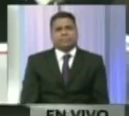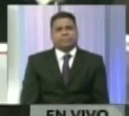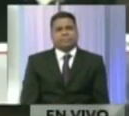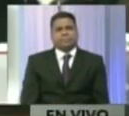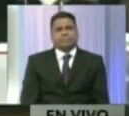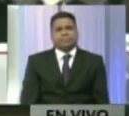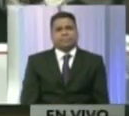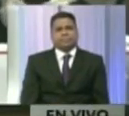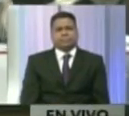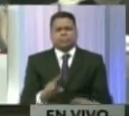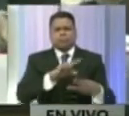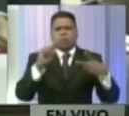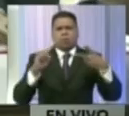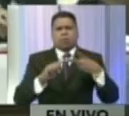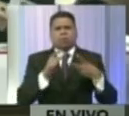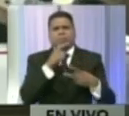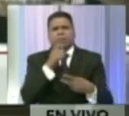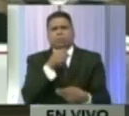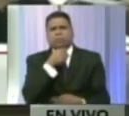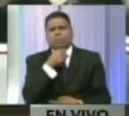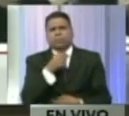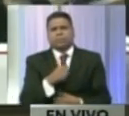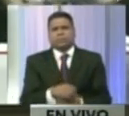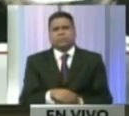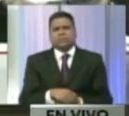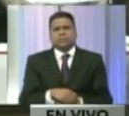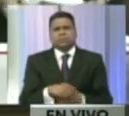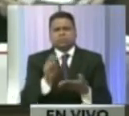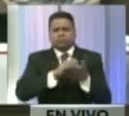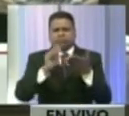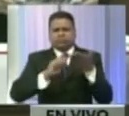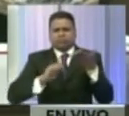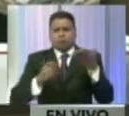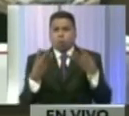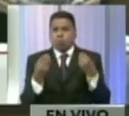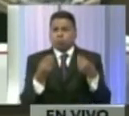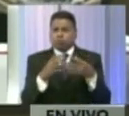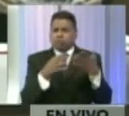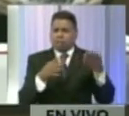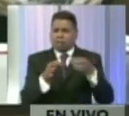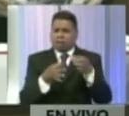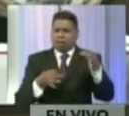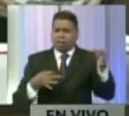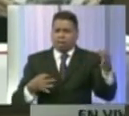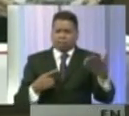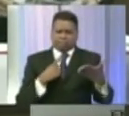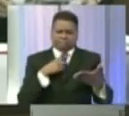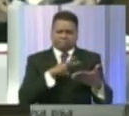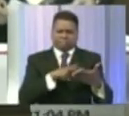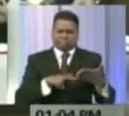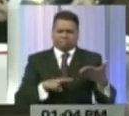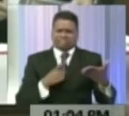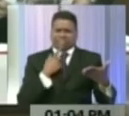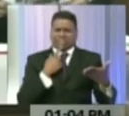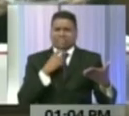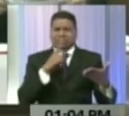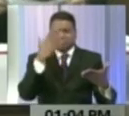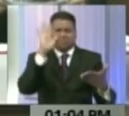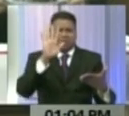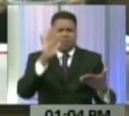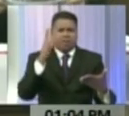Elías Mata, Elías, metiste una ratajila, Elías, metiste trampa. Este es un chorizo de pregunta, yo no entendí bien, ¿no?